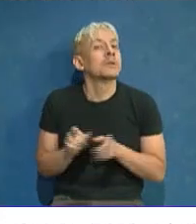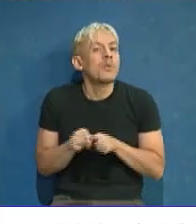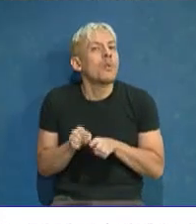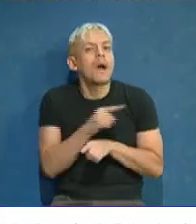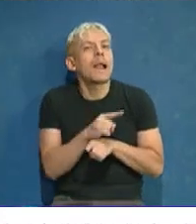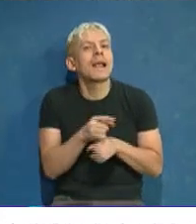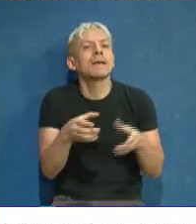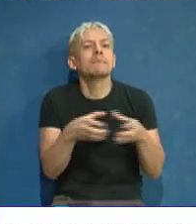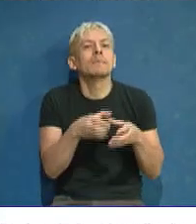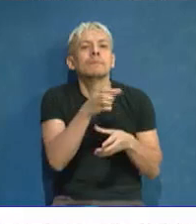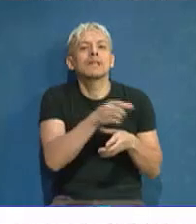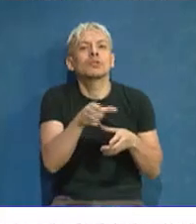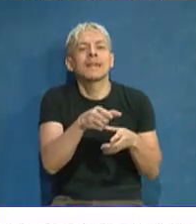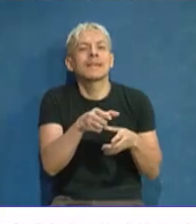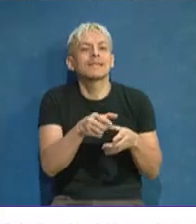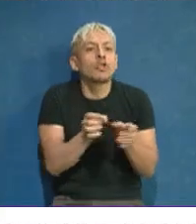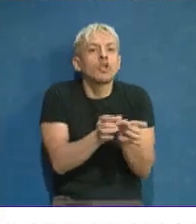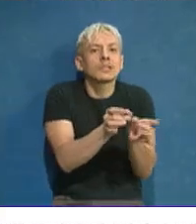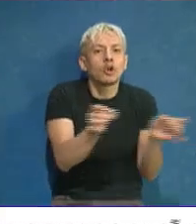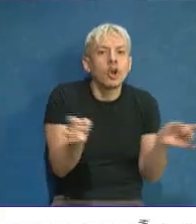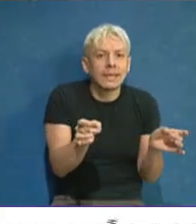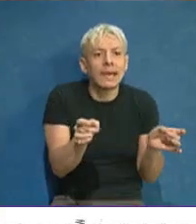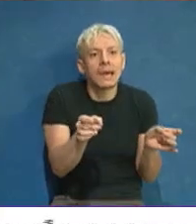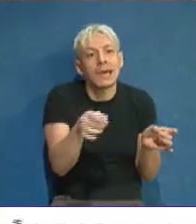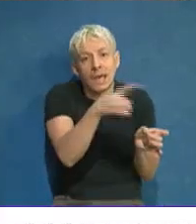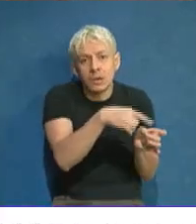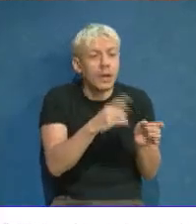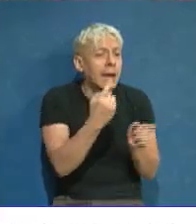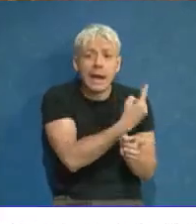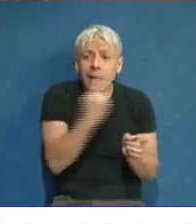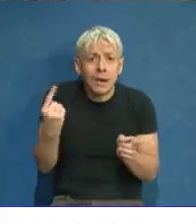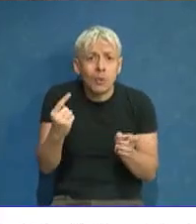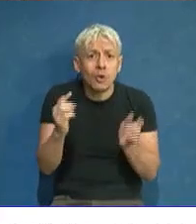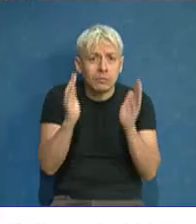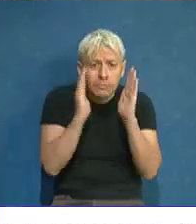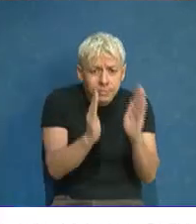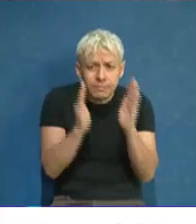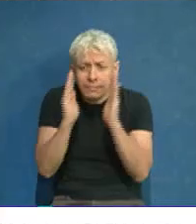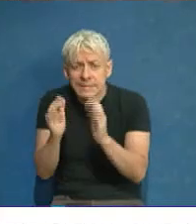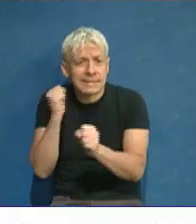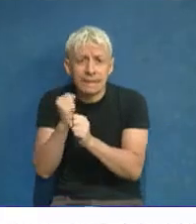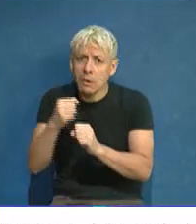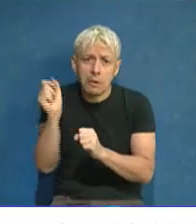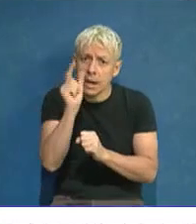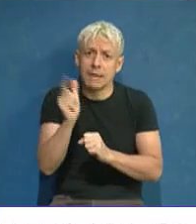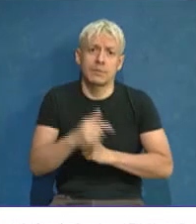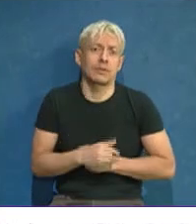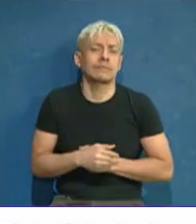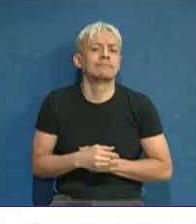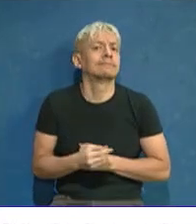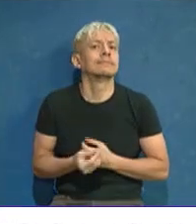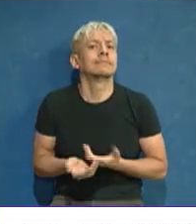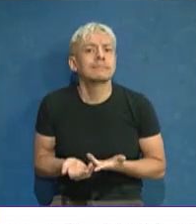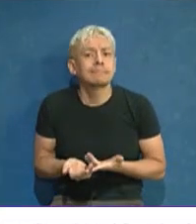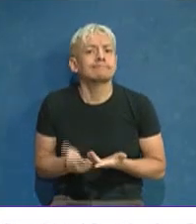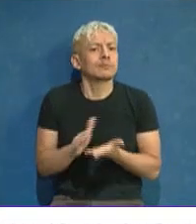gente de toxicología todos estamos abocados a resolver lo más rápido posible esta situación para poder tomar todas las